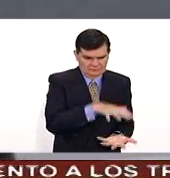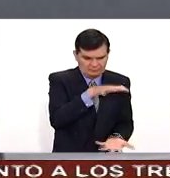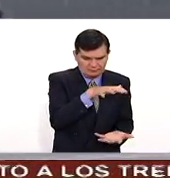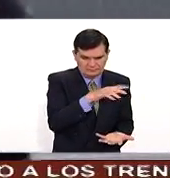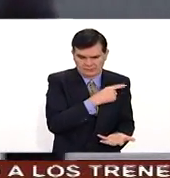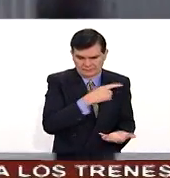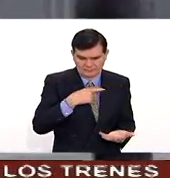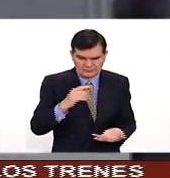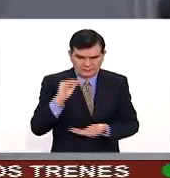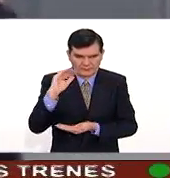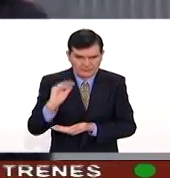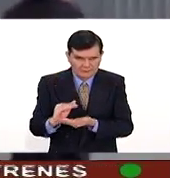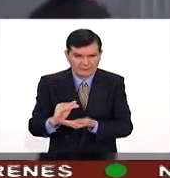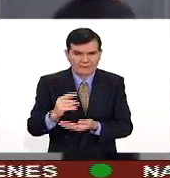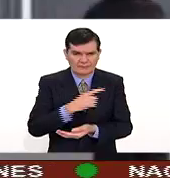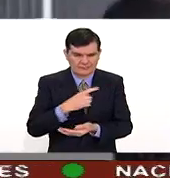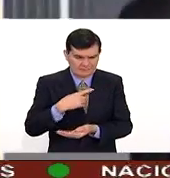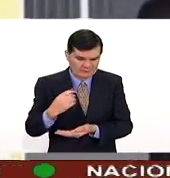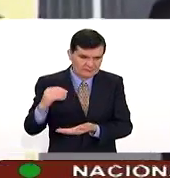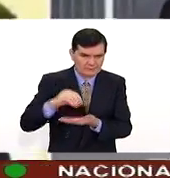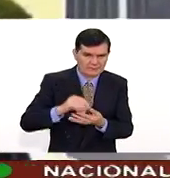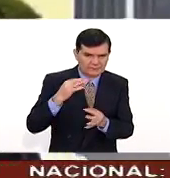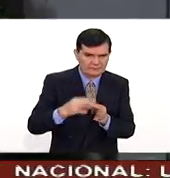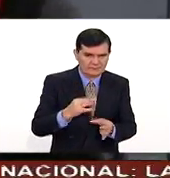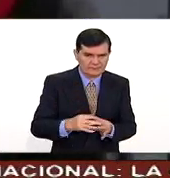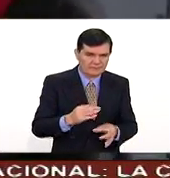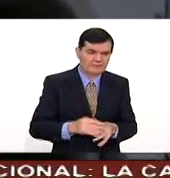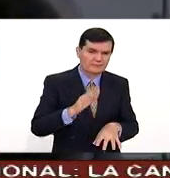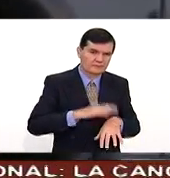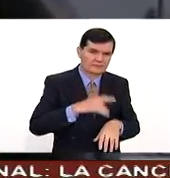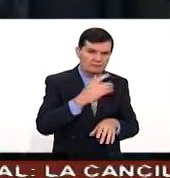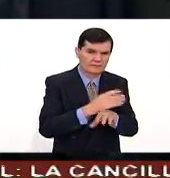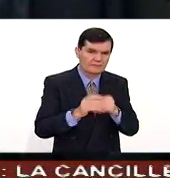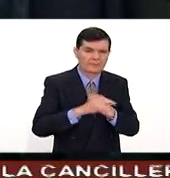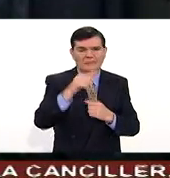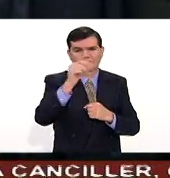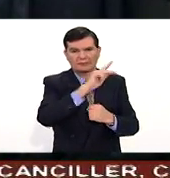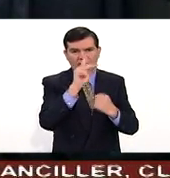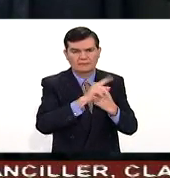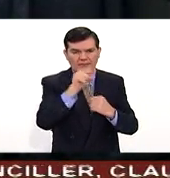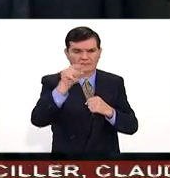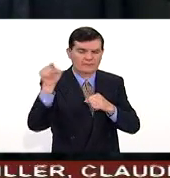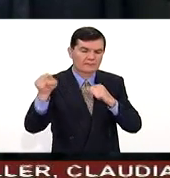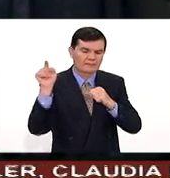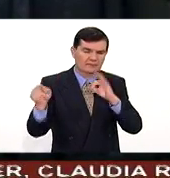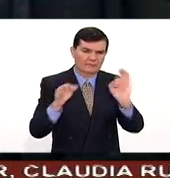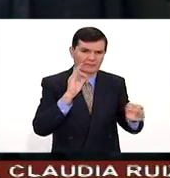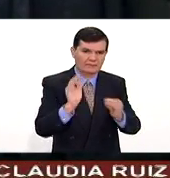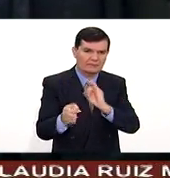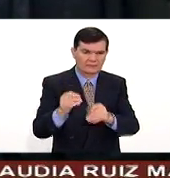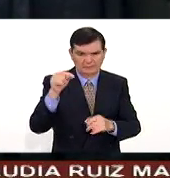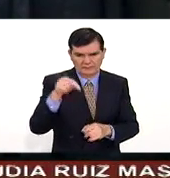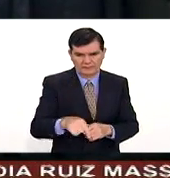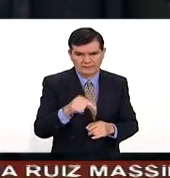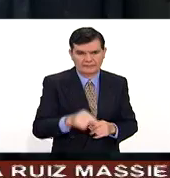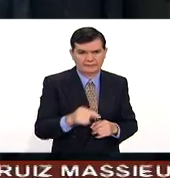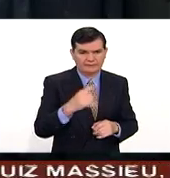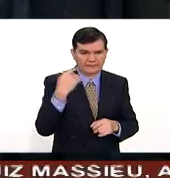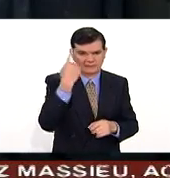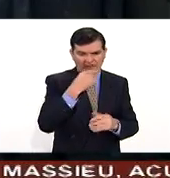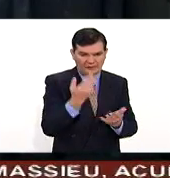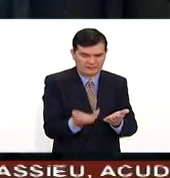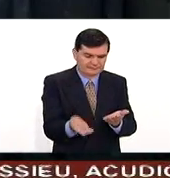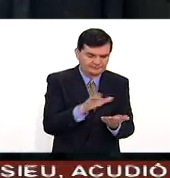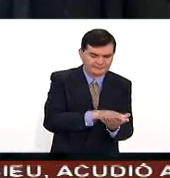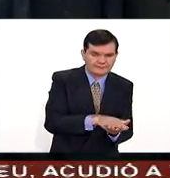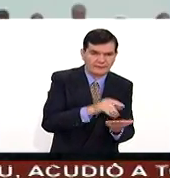poner, más de lo que debiera cumplir y mucho más de lo que otros países están dispuestos a dar. Porque aquí la cara de la otra